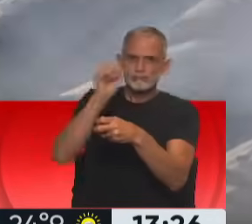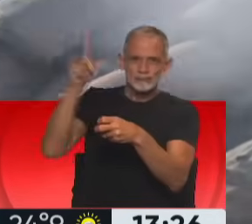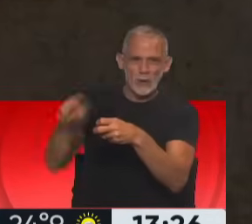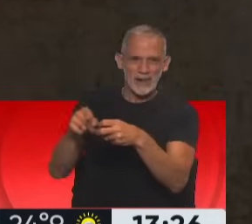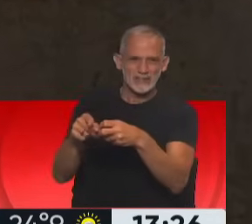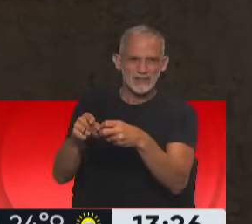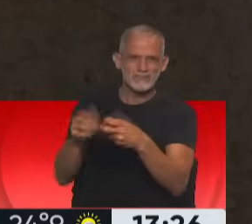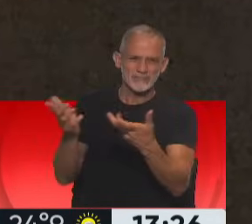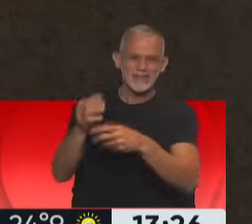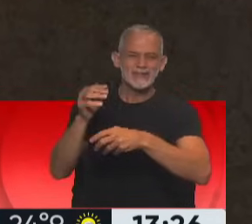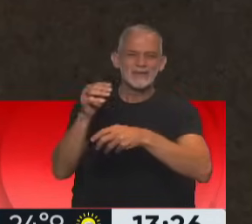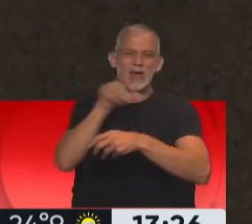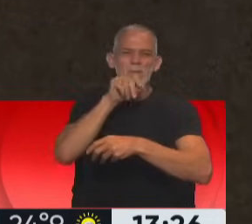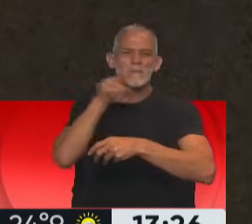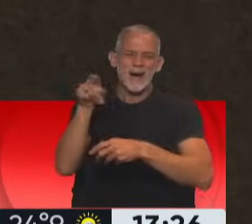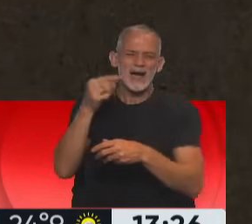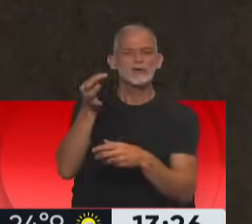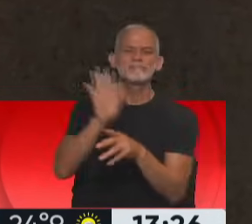testigos